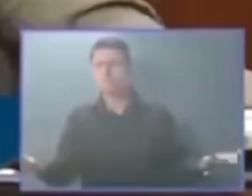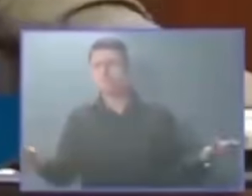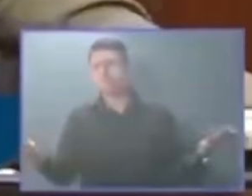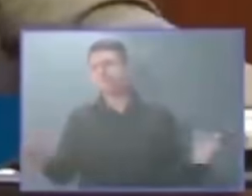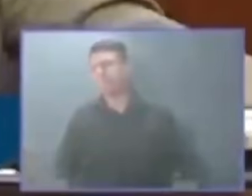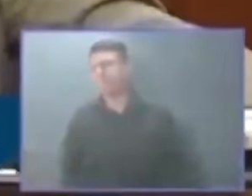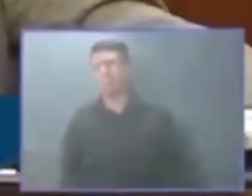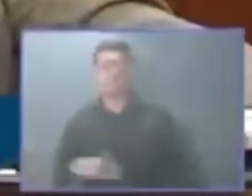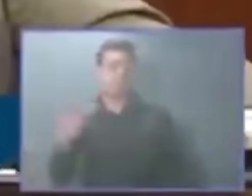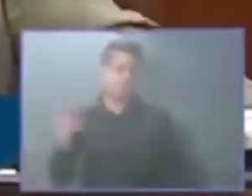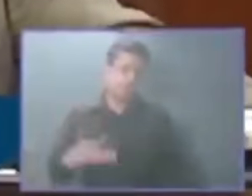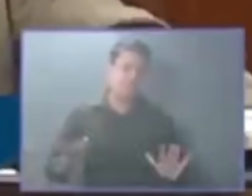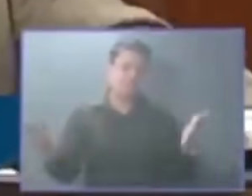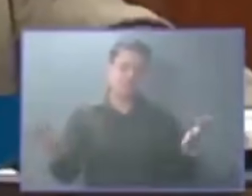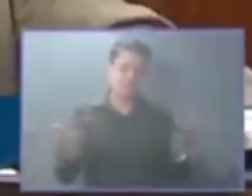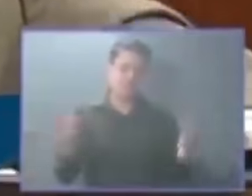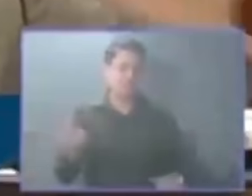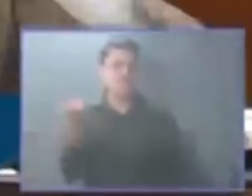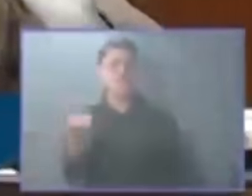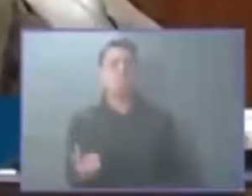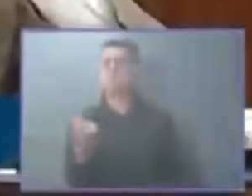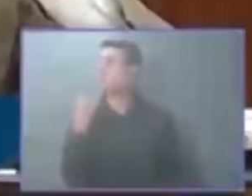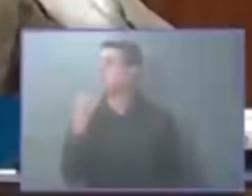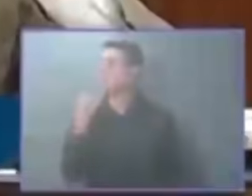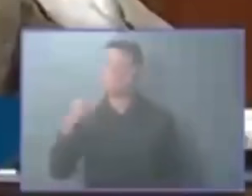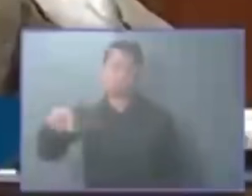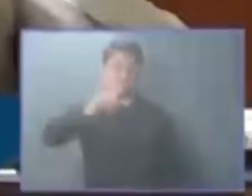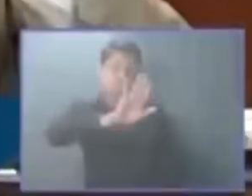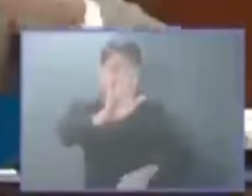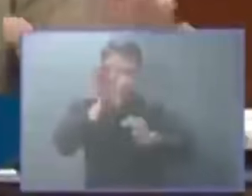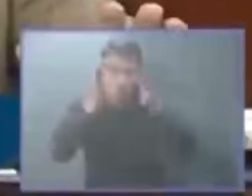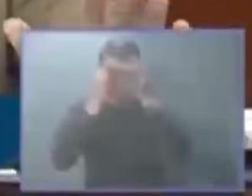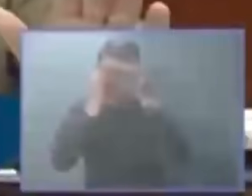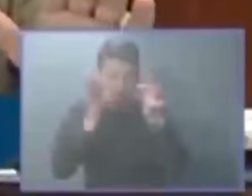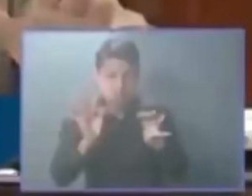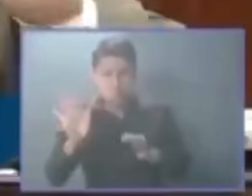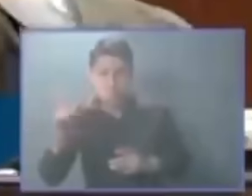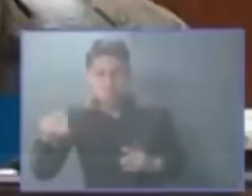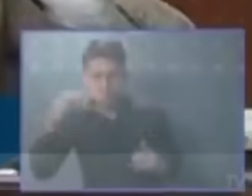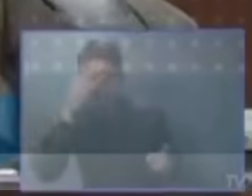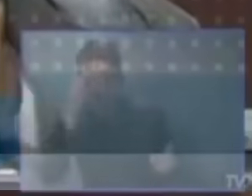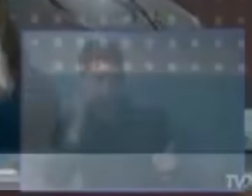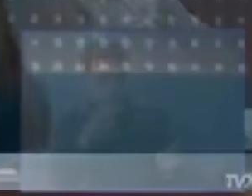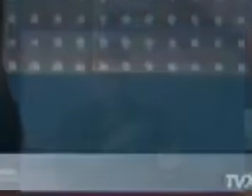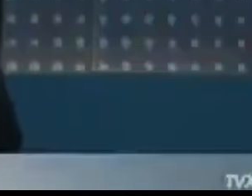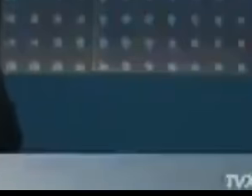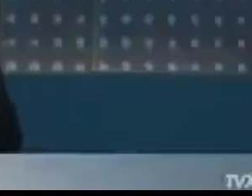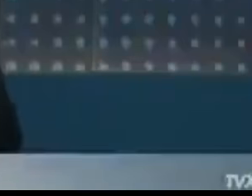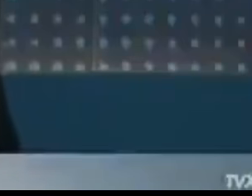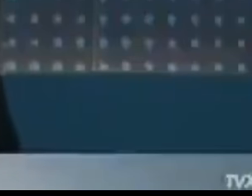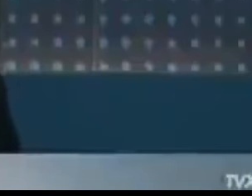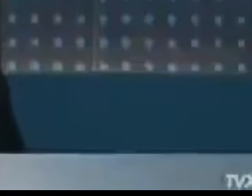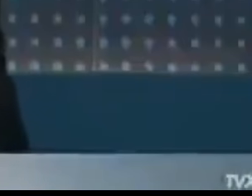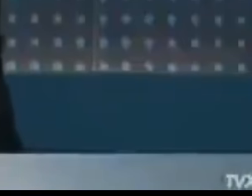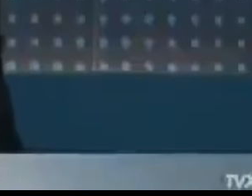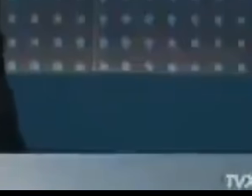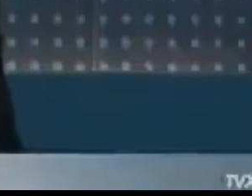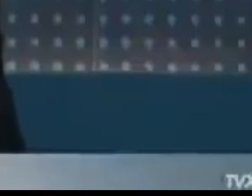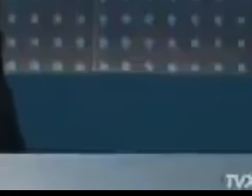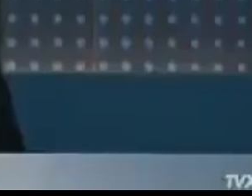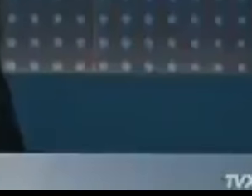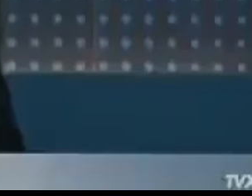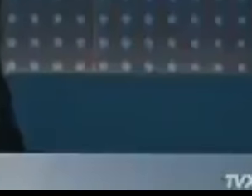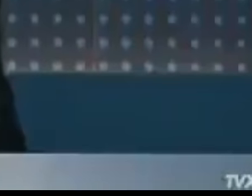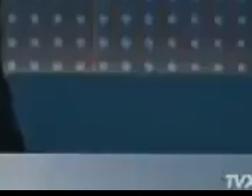como lo ha hecho un montón de veces. Pero allá ustedes, ¿le creen? Allá ustedes. Las alcaldías se pueden robar el pisto y es